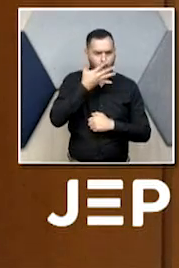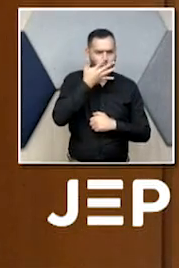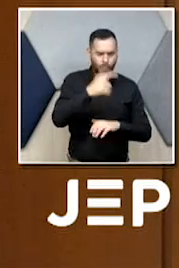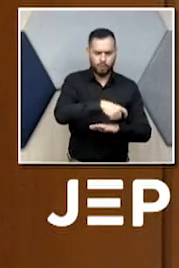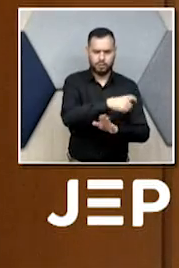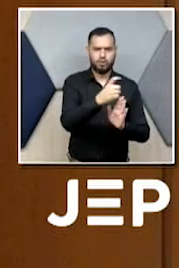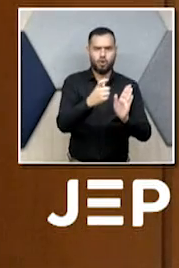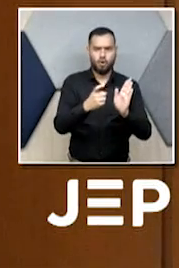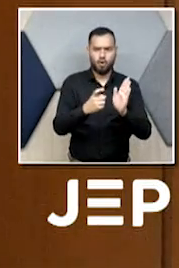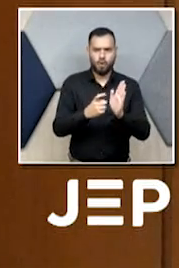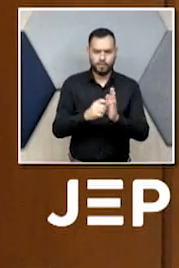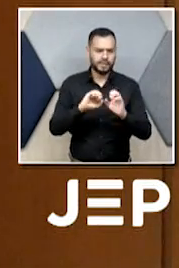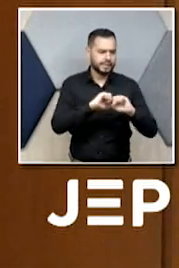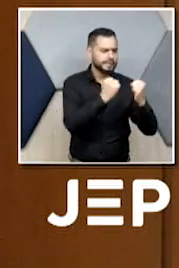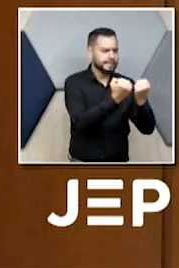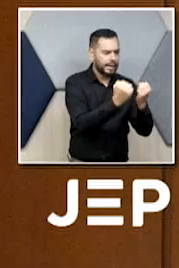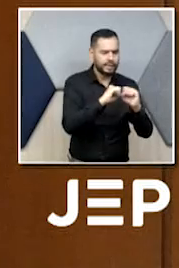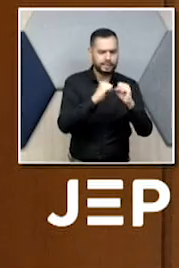y secciones.